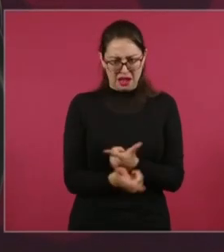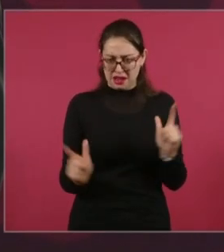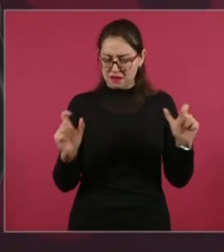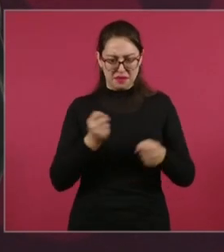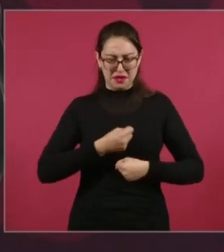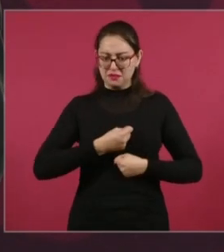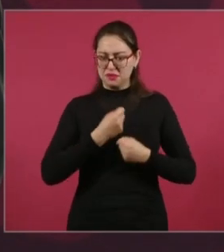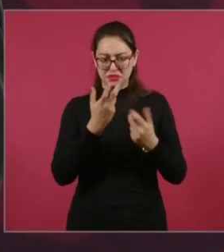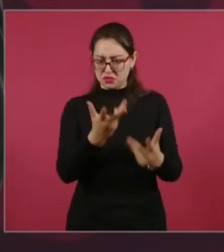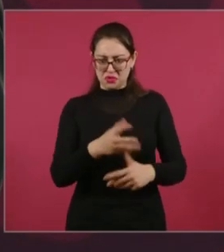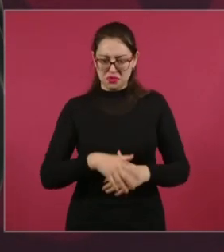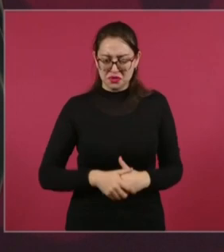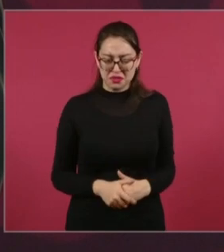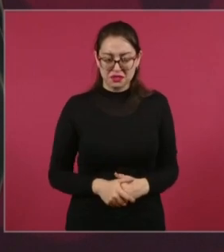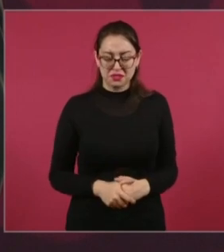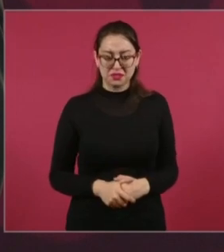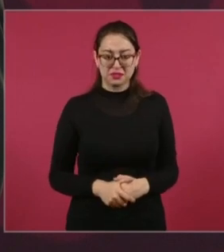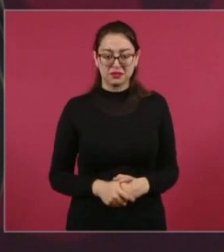manifestación?